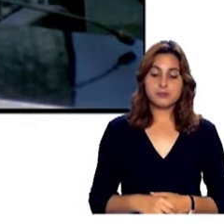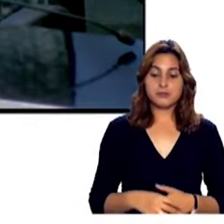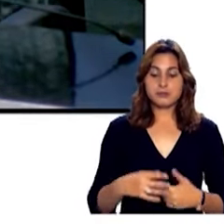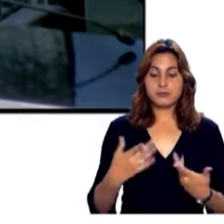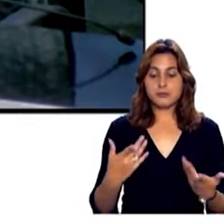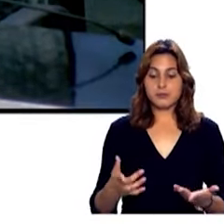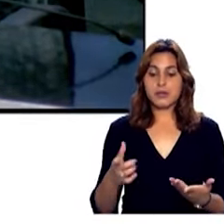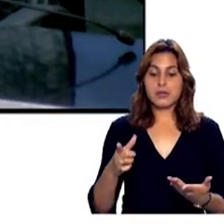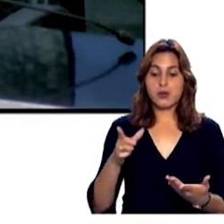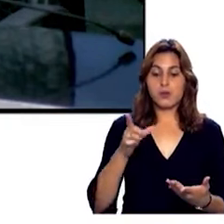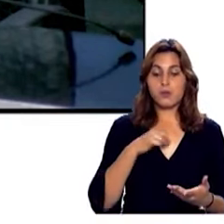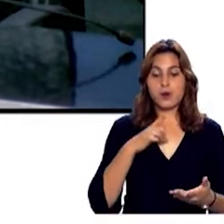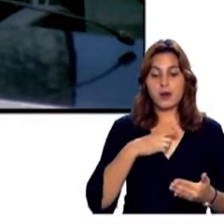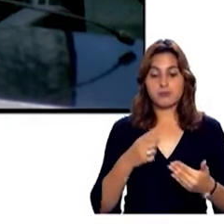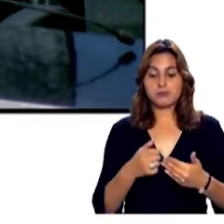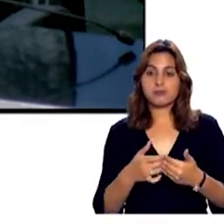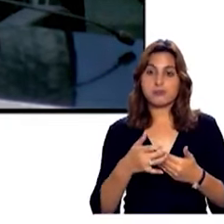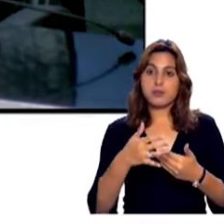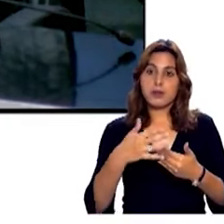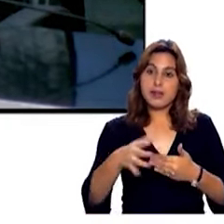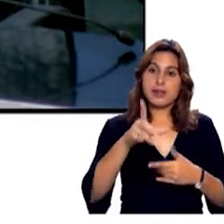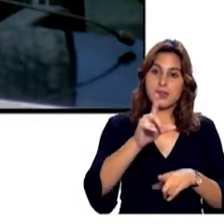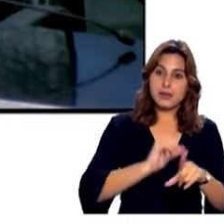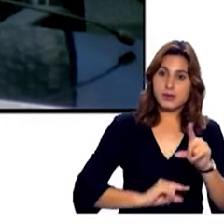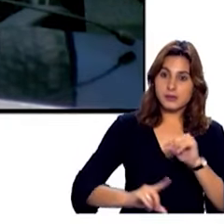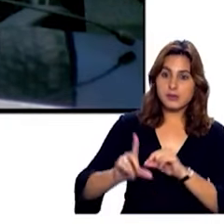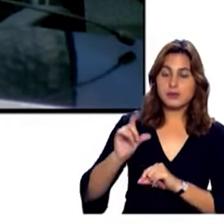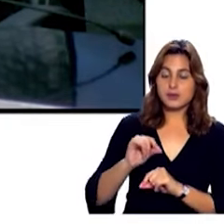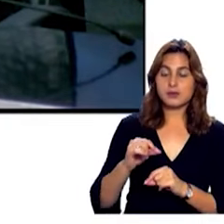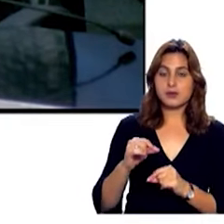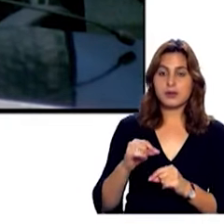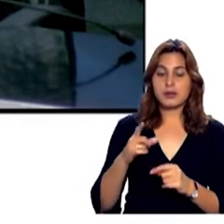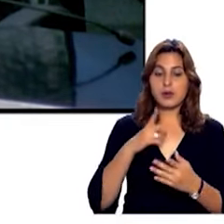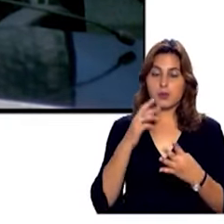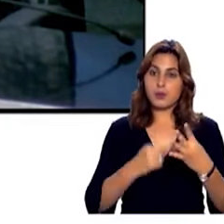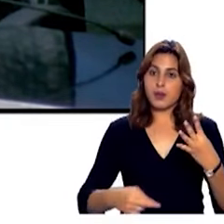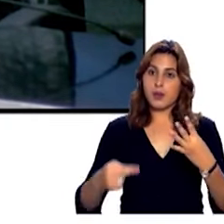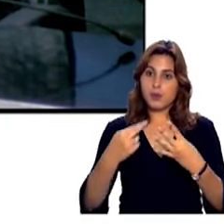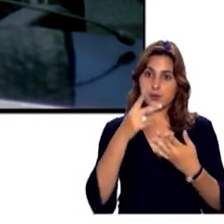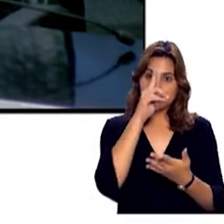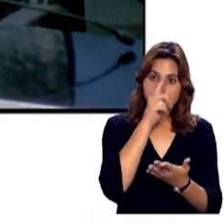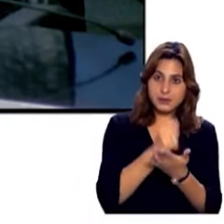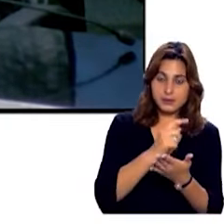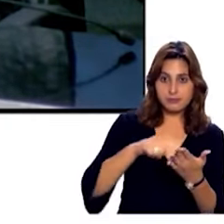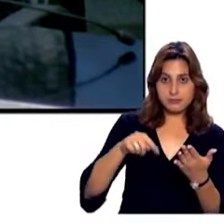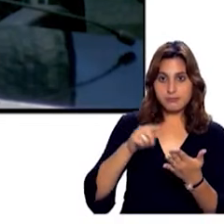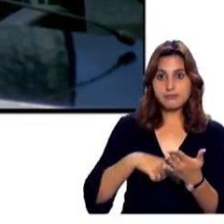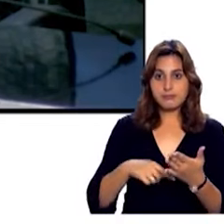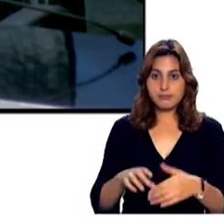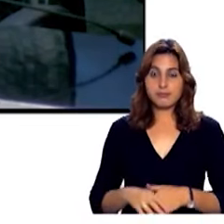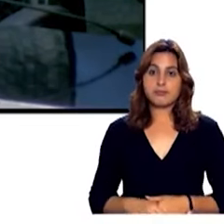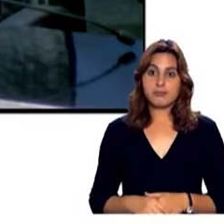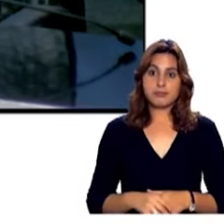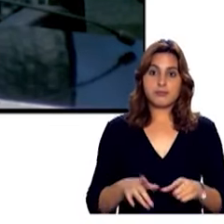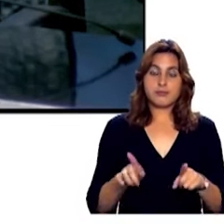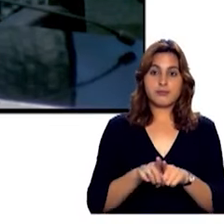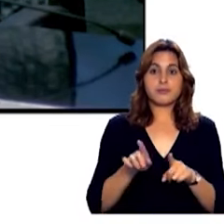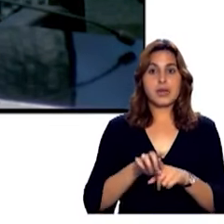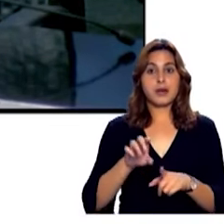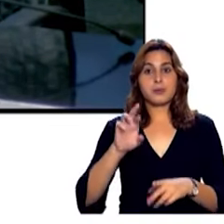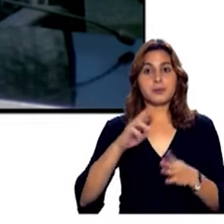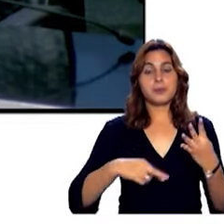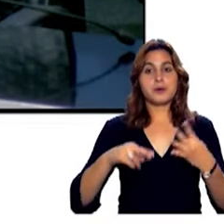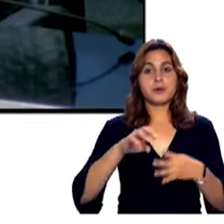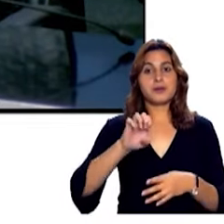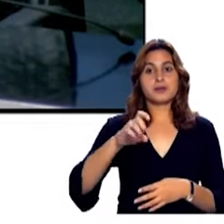formal el recurso de casación es un recurso extraordinario Y como tal recurso extraordinario está sujeto a unas exigencias